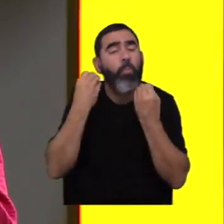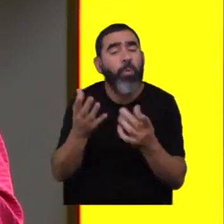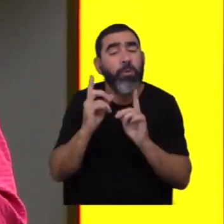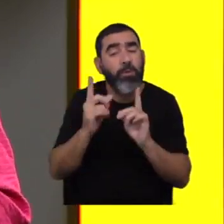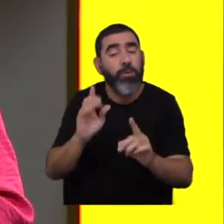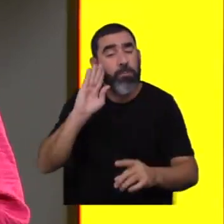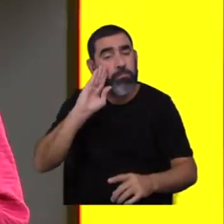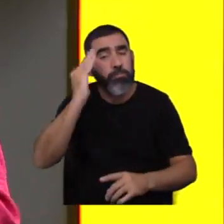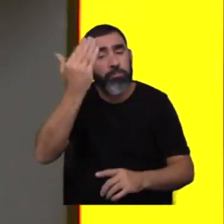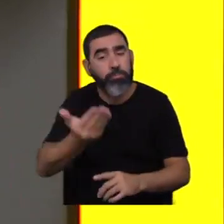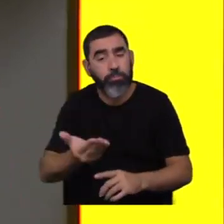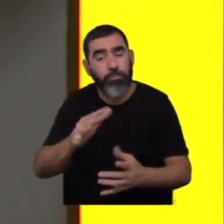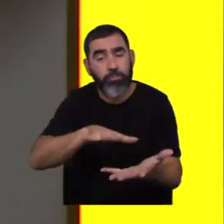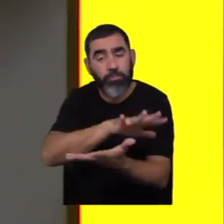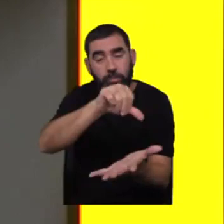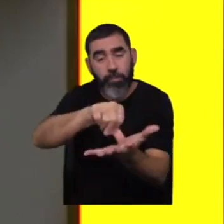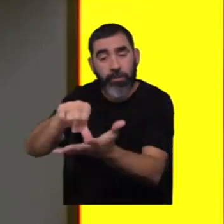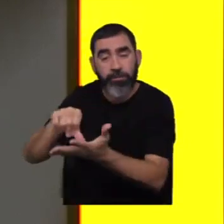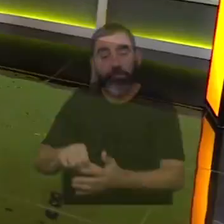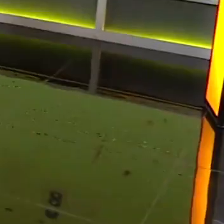es reconocida a nivel regional.